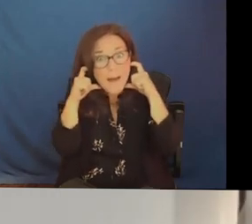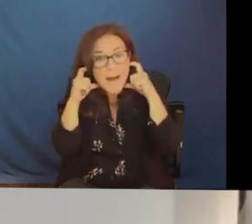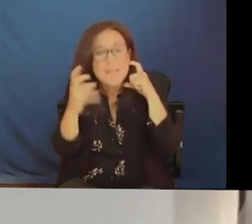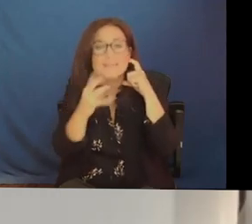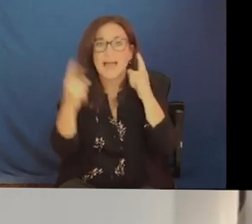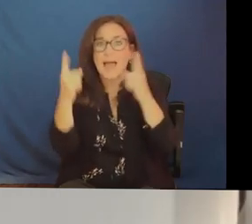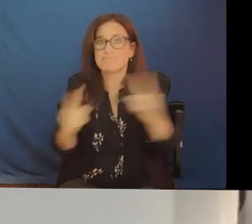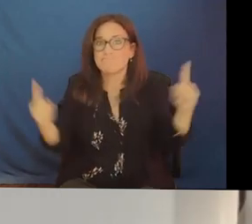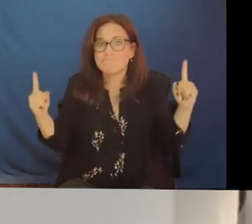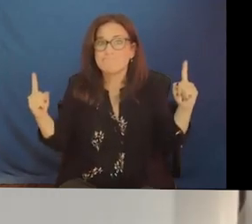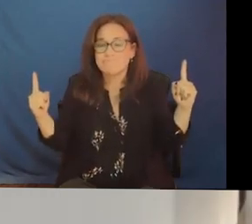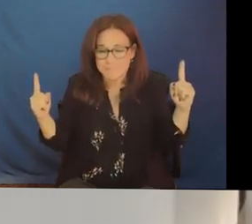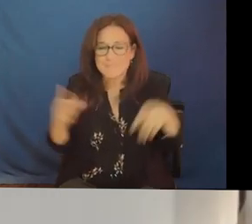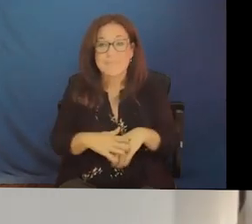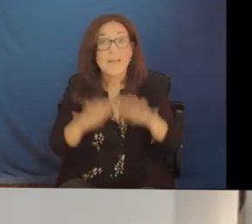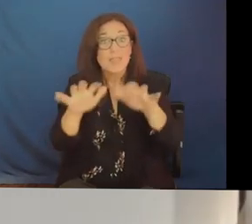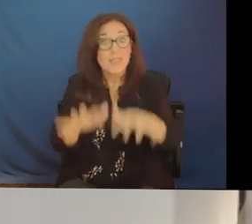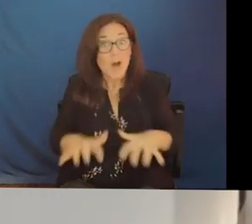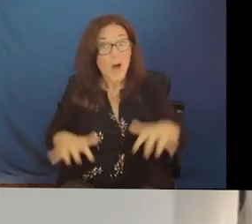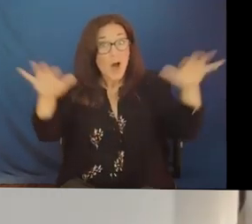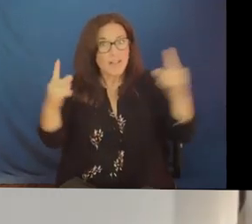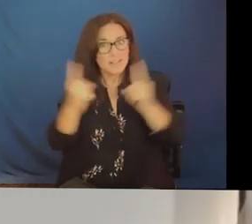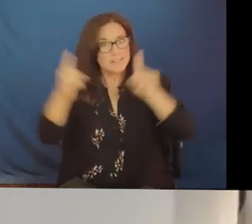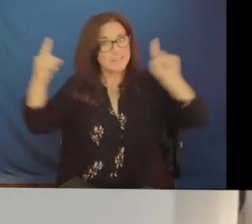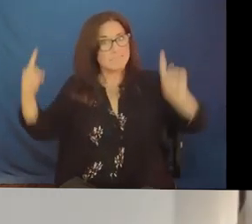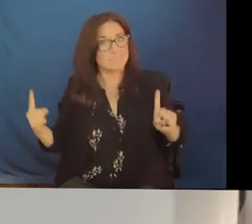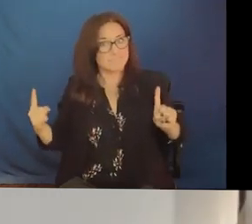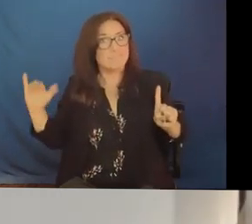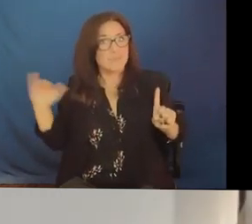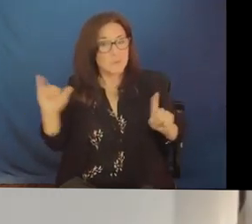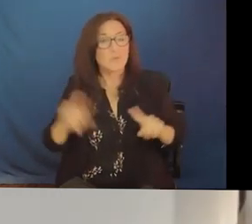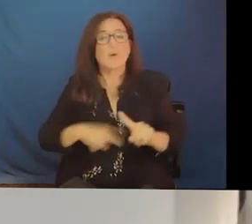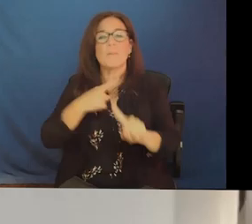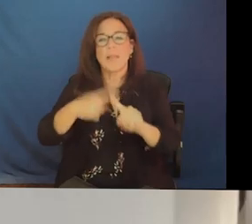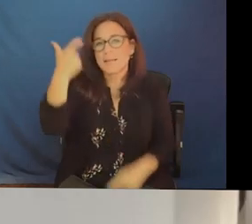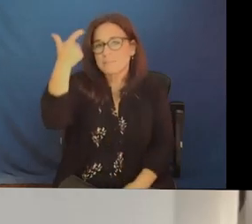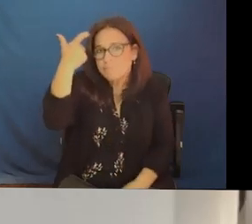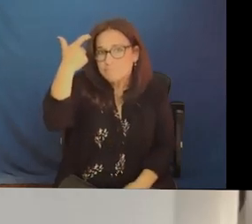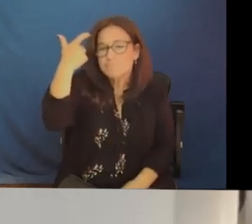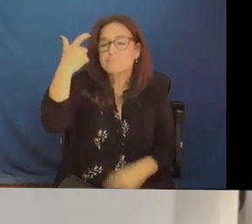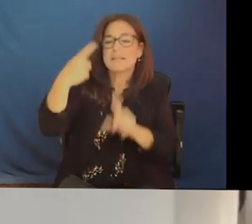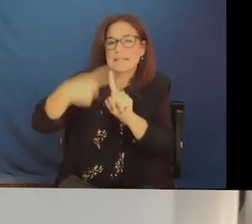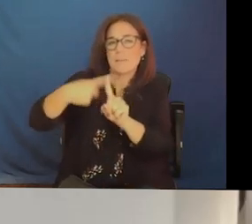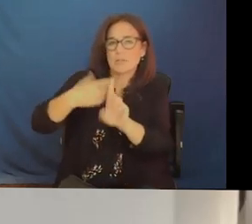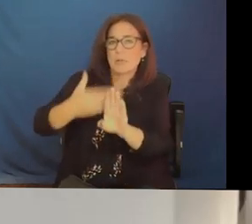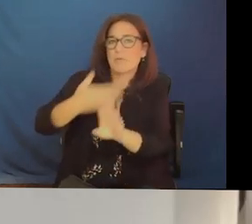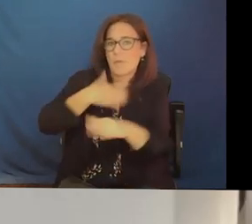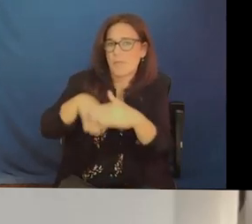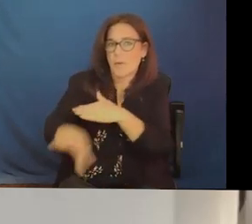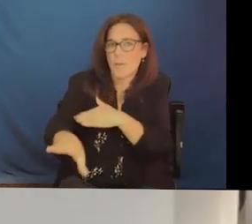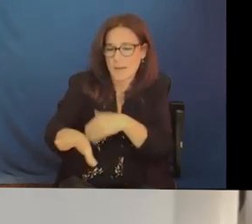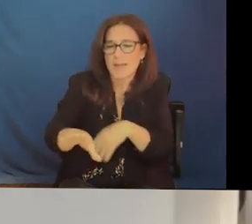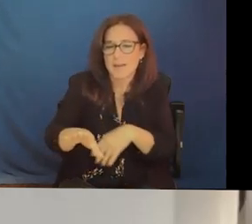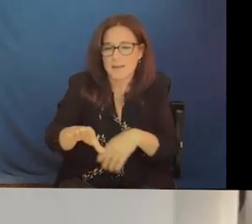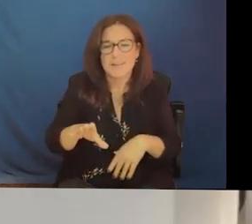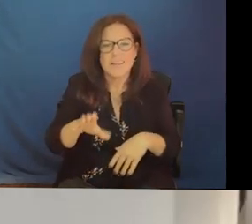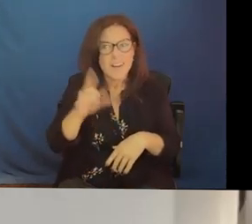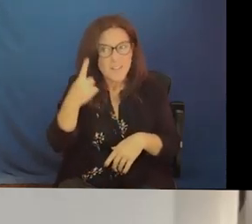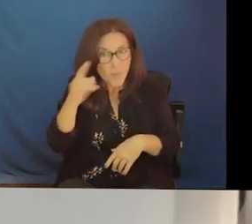la audiencia también estuvo con disentimiento físico y a todos los que le tomó la temperatura antes de la presentación así que